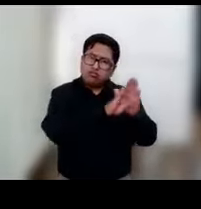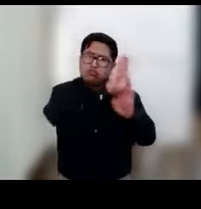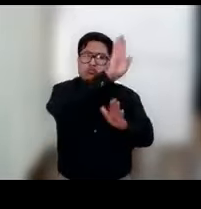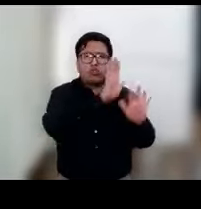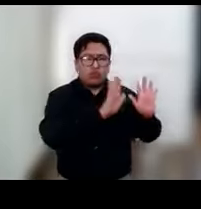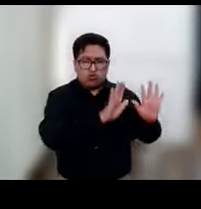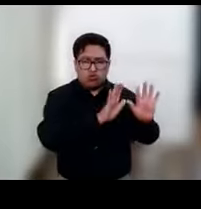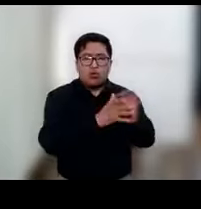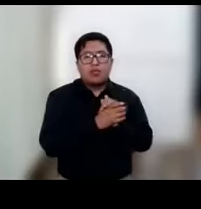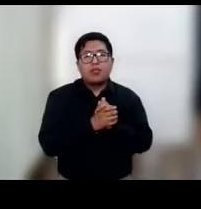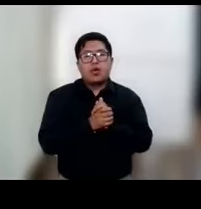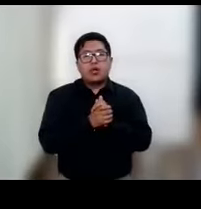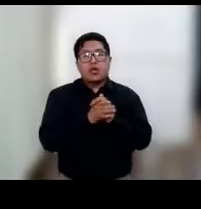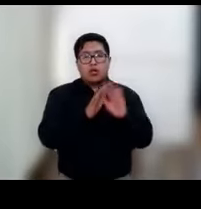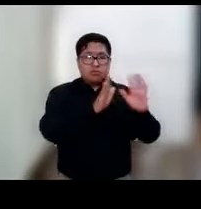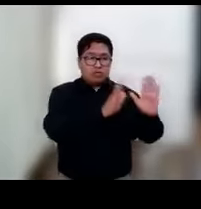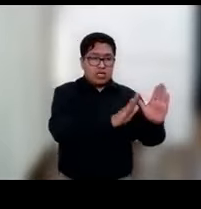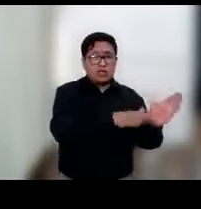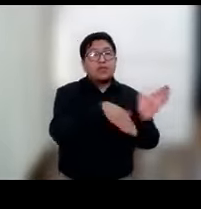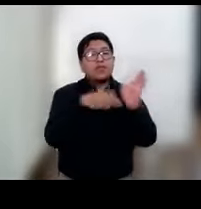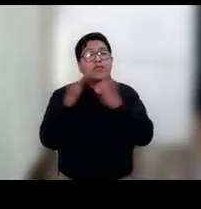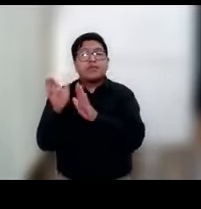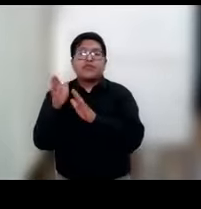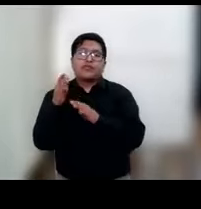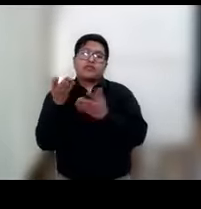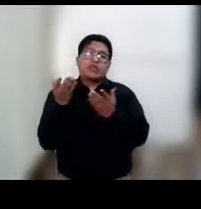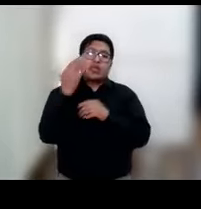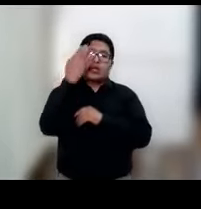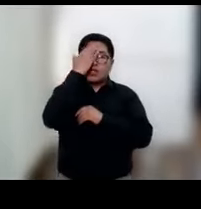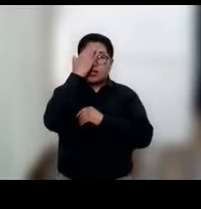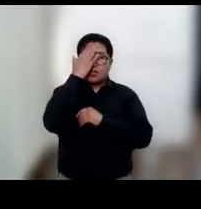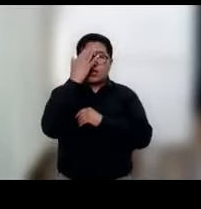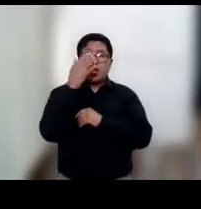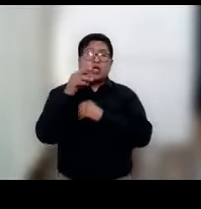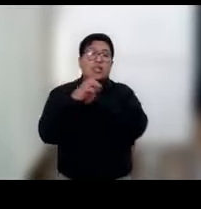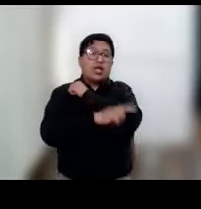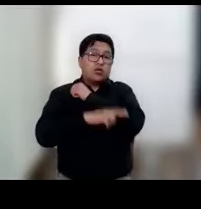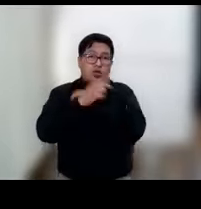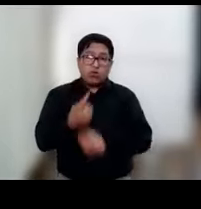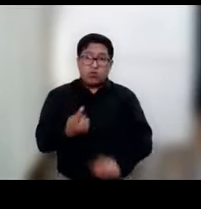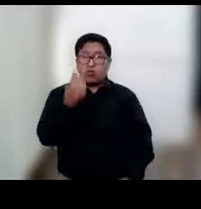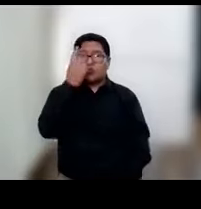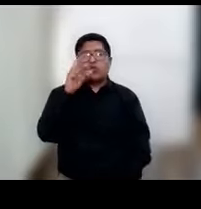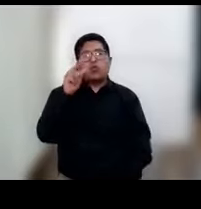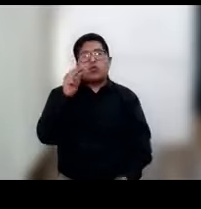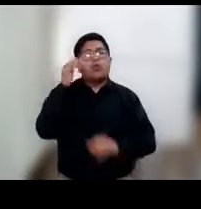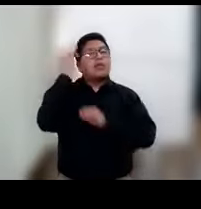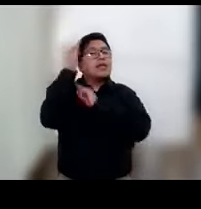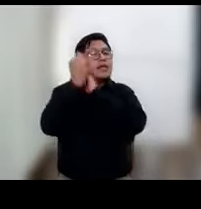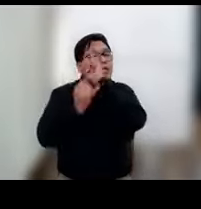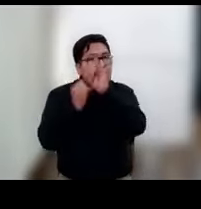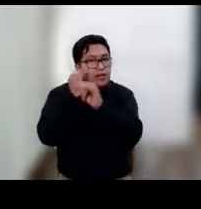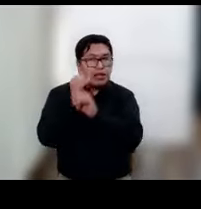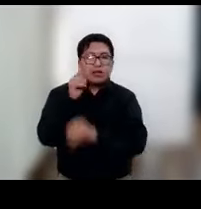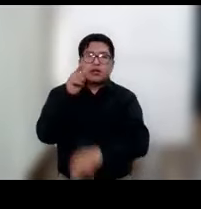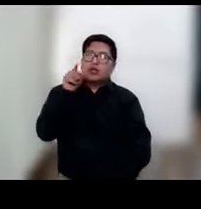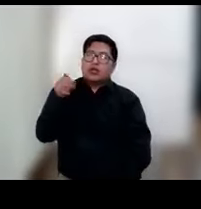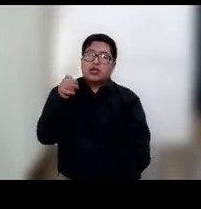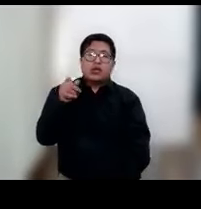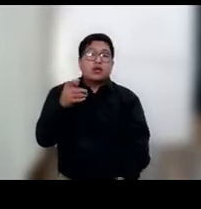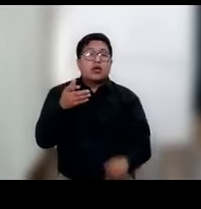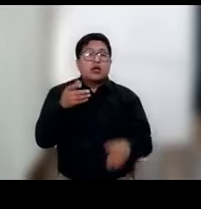hay una conceptualización no solamente nacional sino principalmente internacional de que personas de